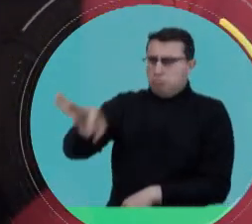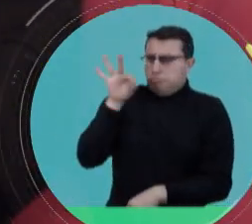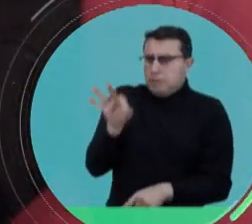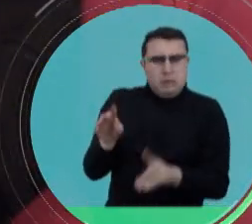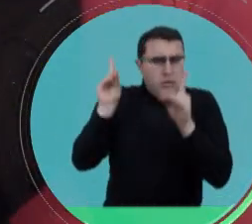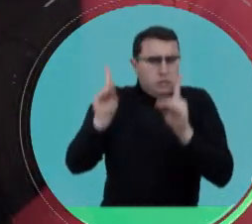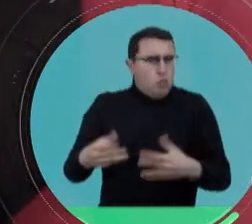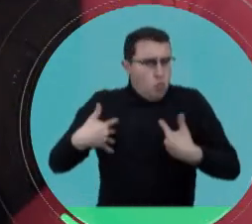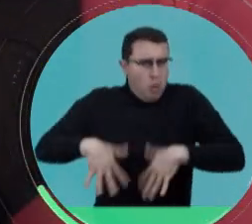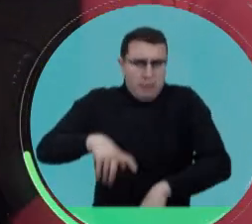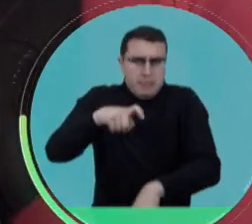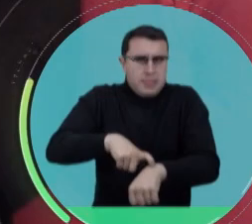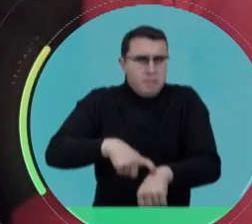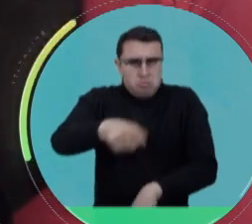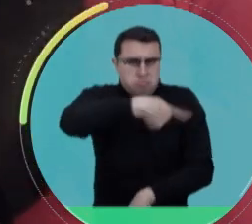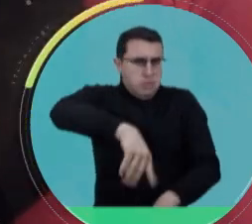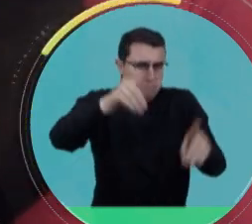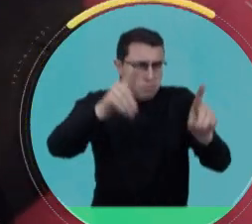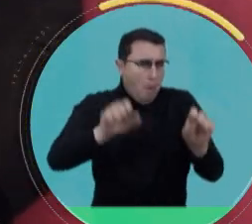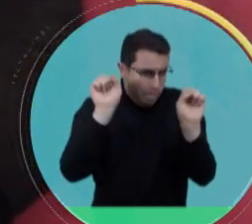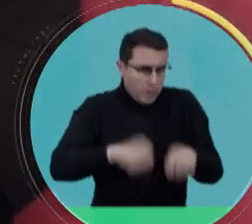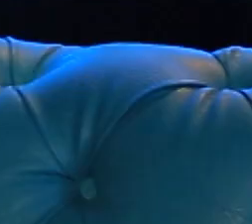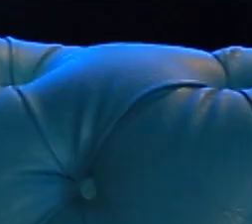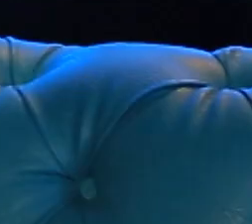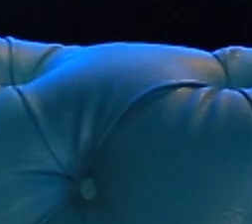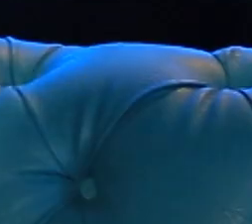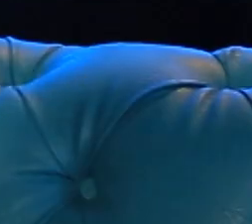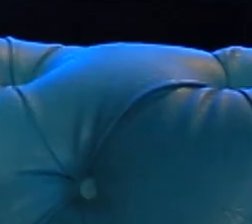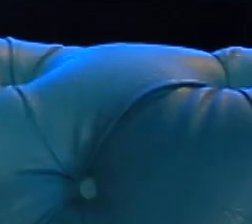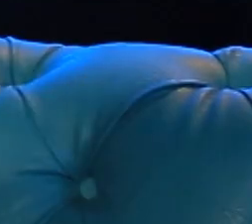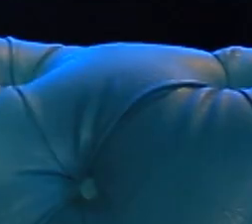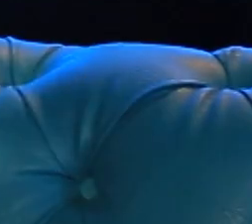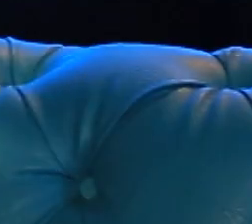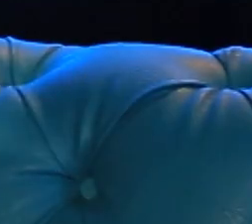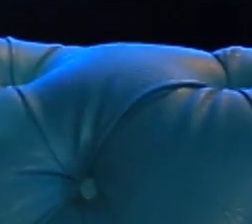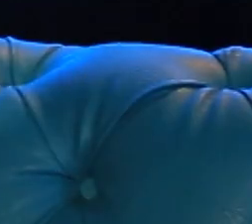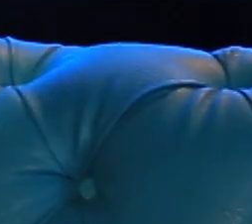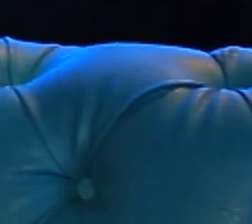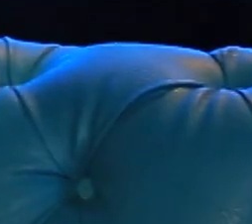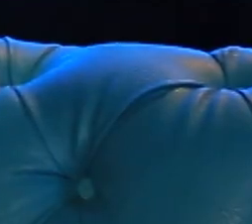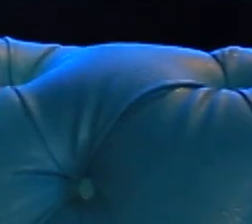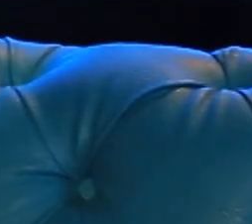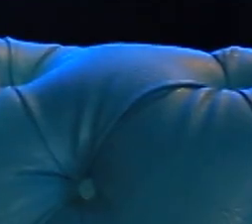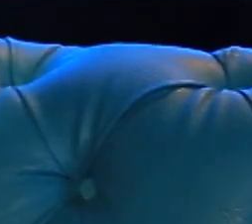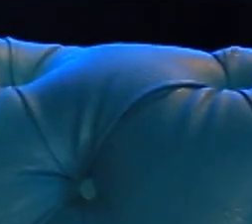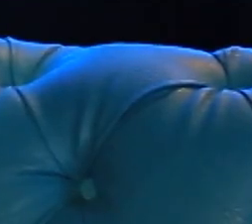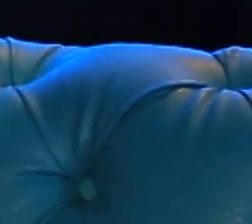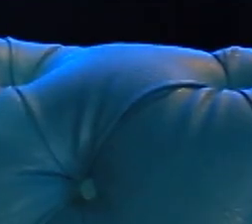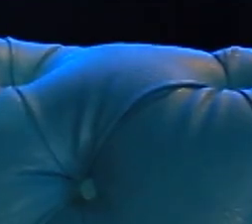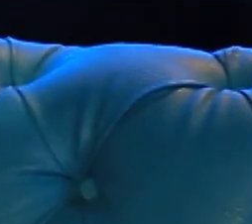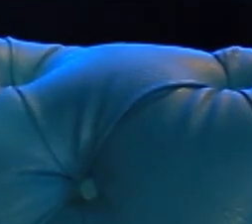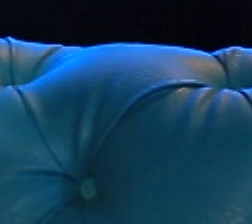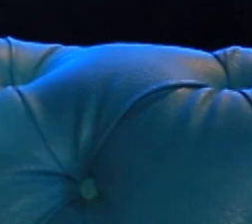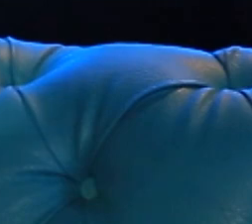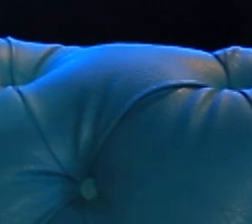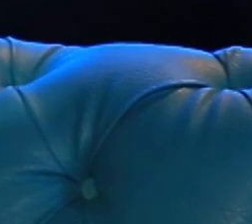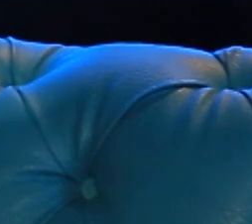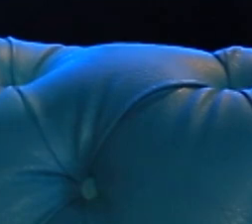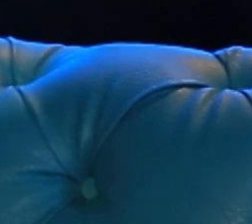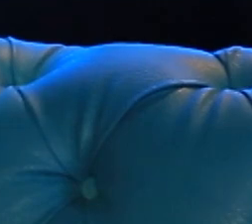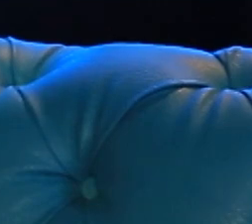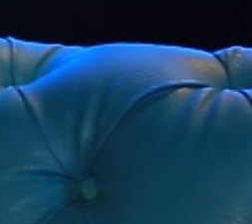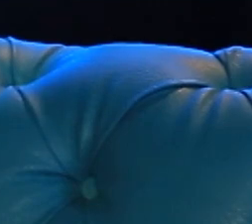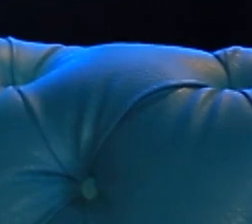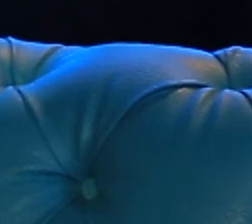puedan ver lo que quieran ver a la hora que ellos lo puedan ver podrías decir que teniendo un celular ya se